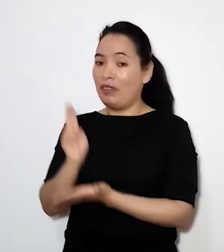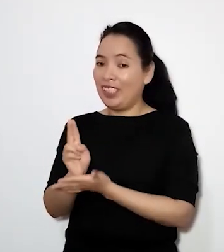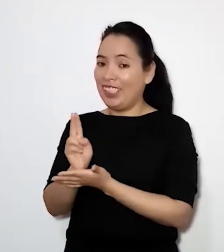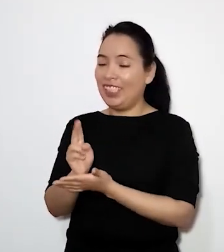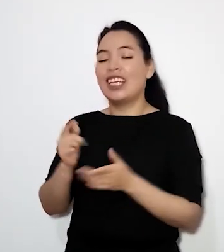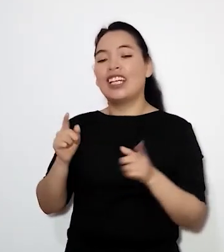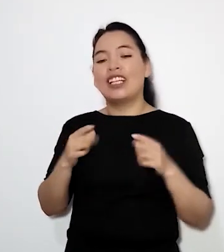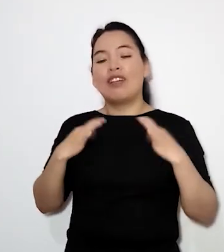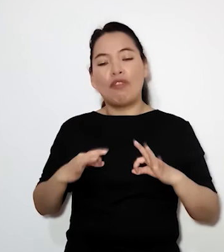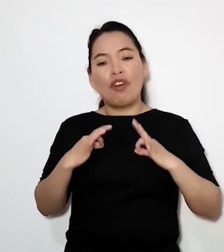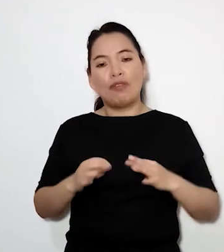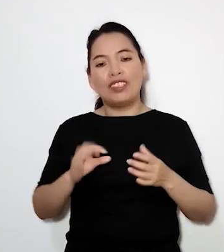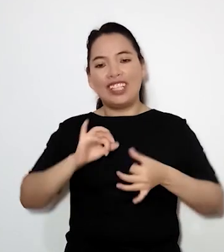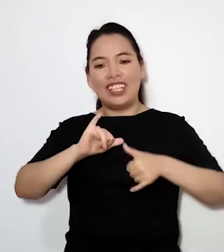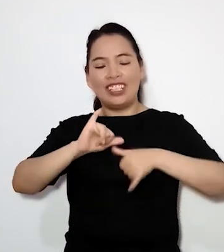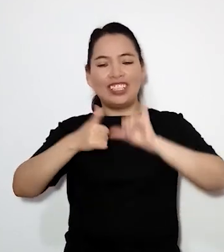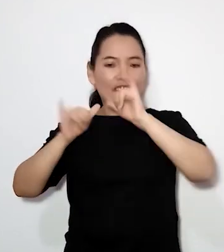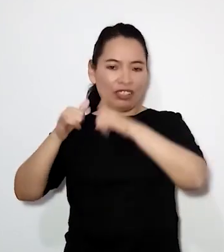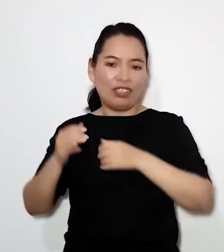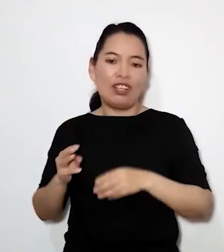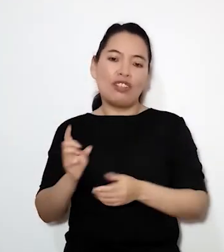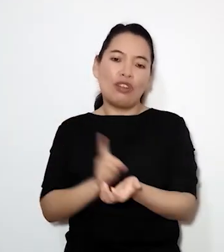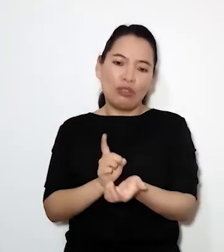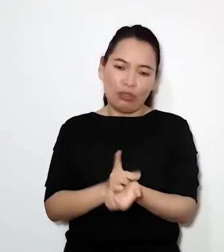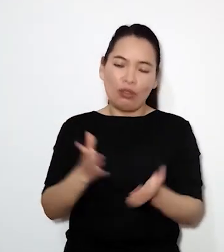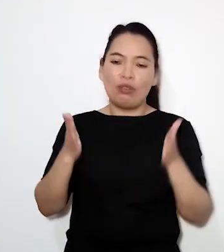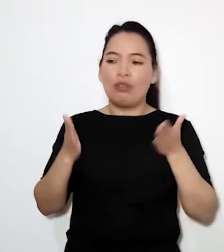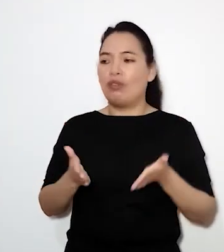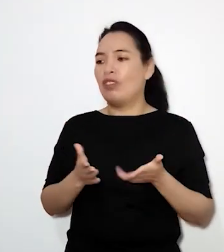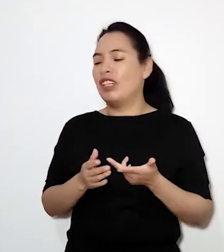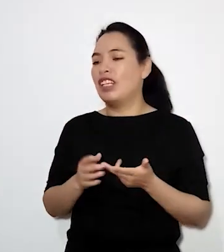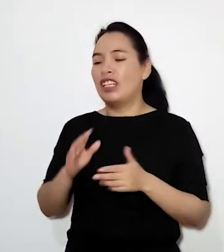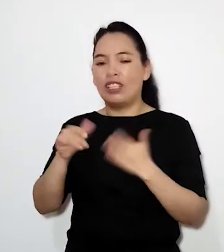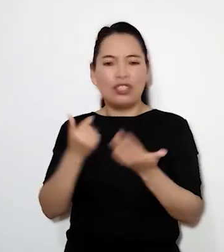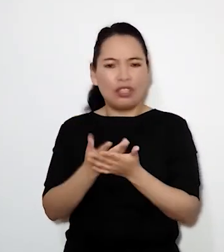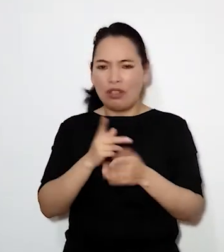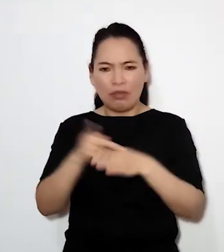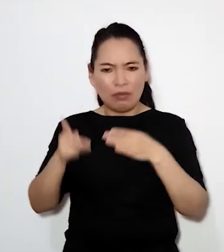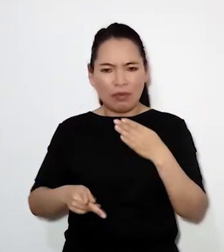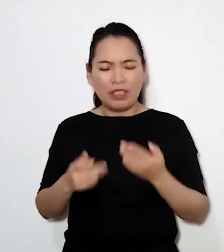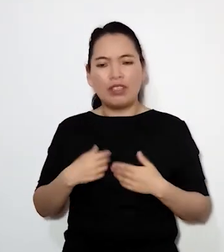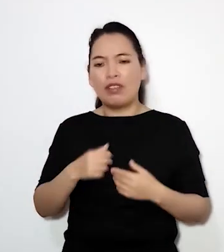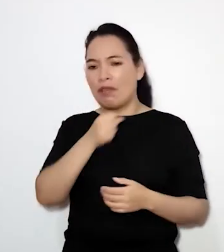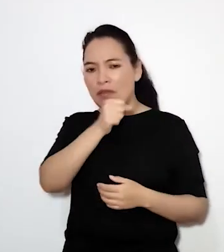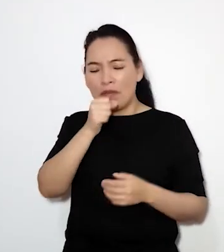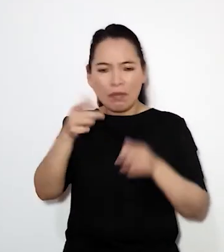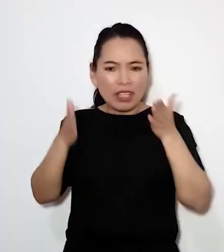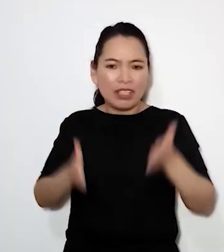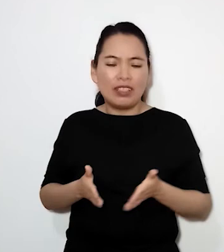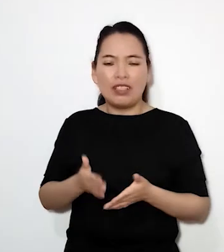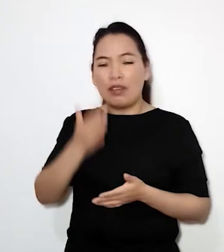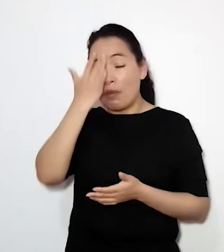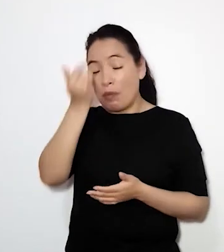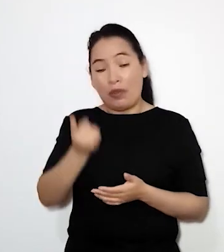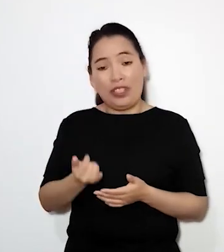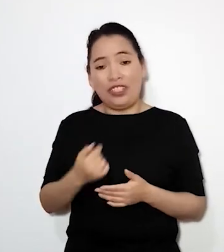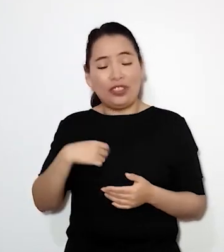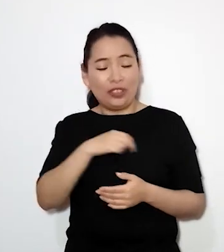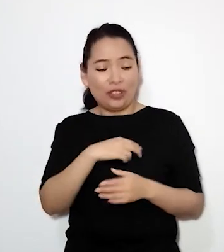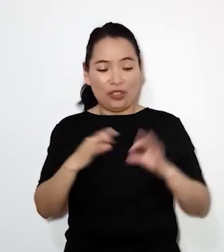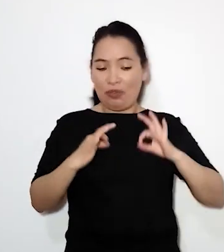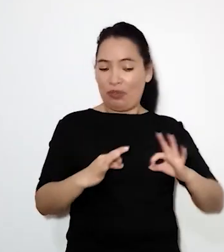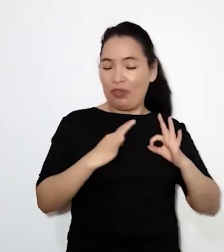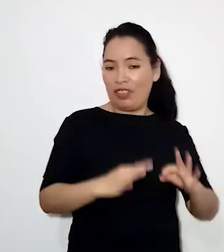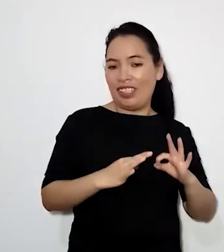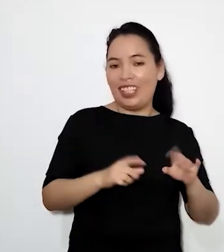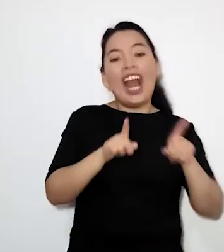los médicos, es para todos los profesionales, es para los periodistas, porque conforme formemos, así tendremos una